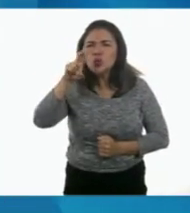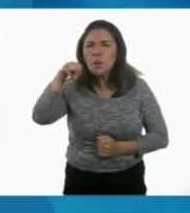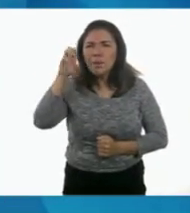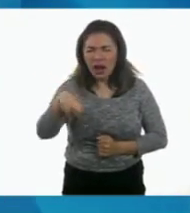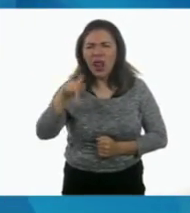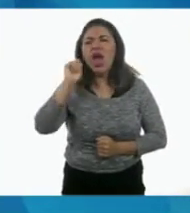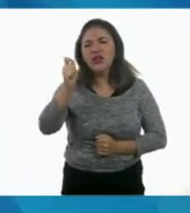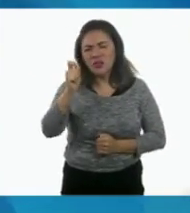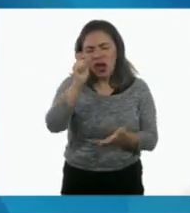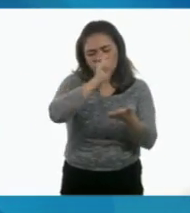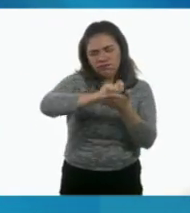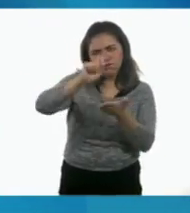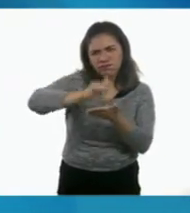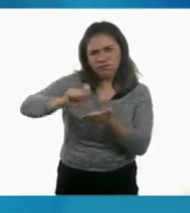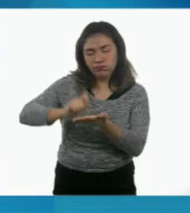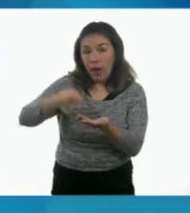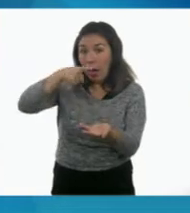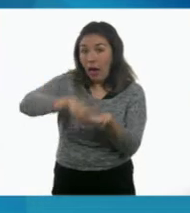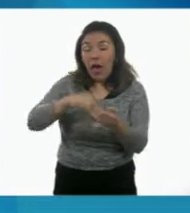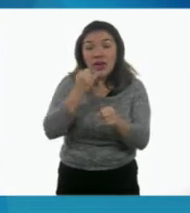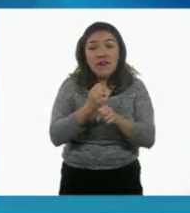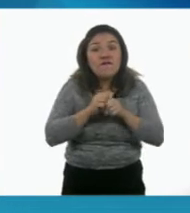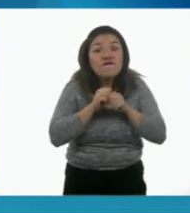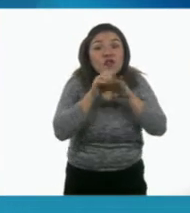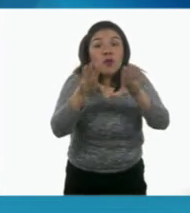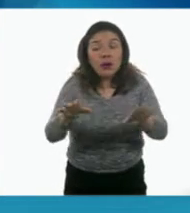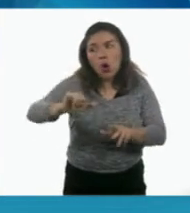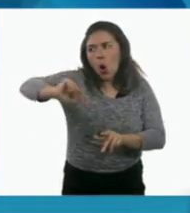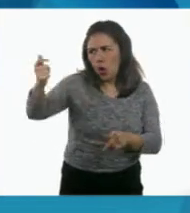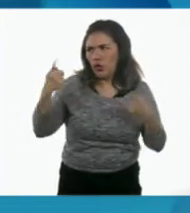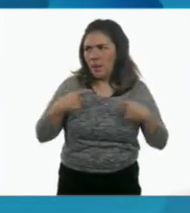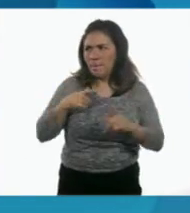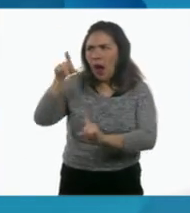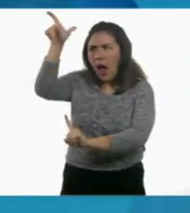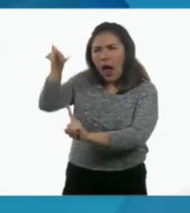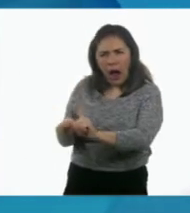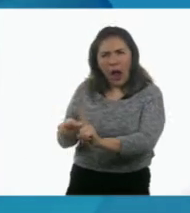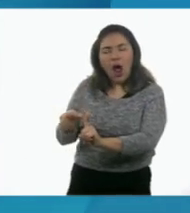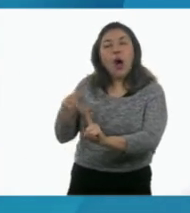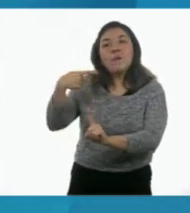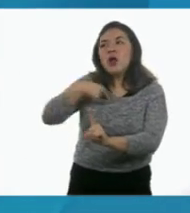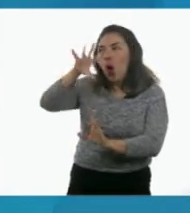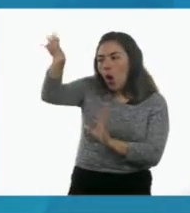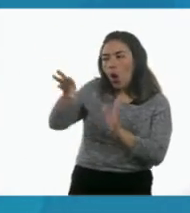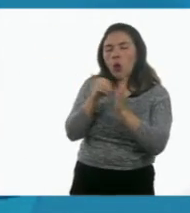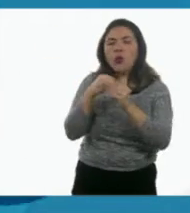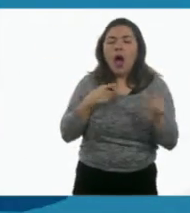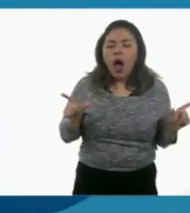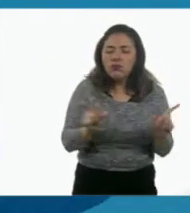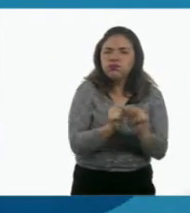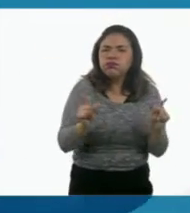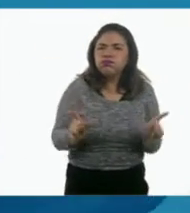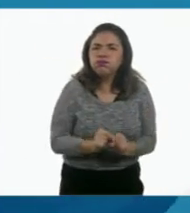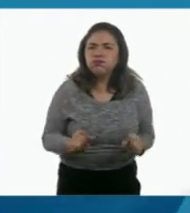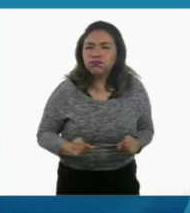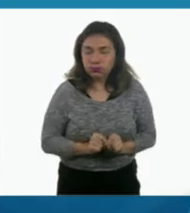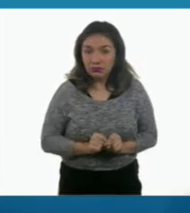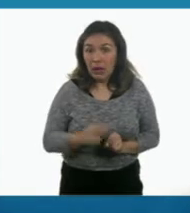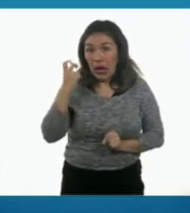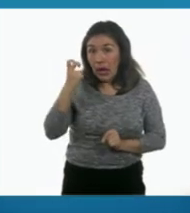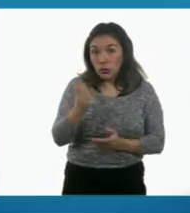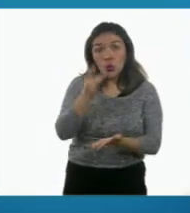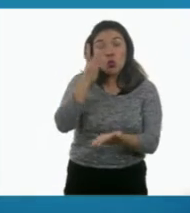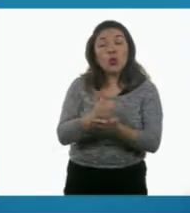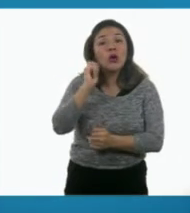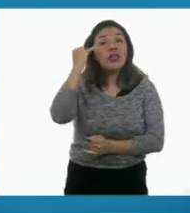un texto que transmite la información de otro, pero de forma abreviada. Reproduce